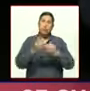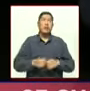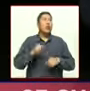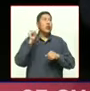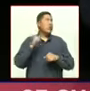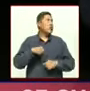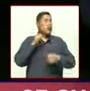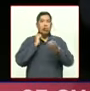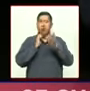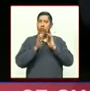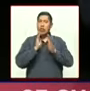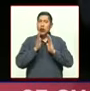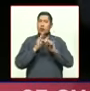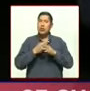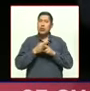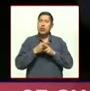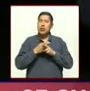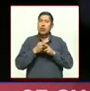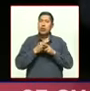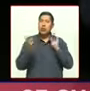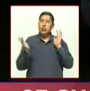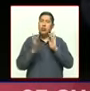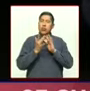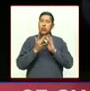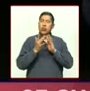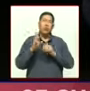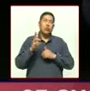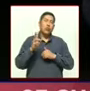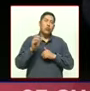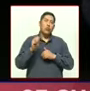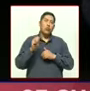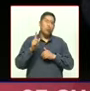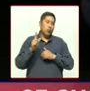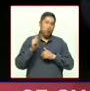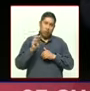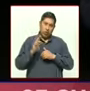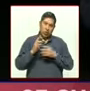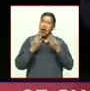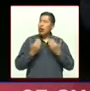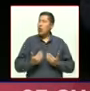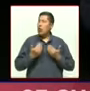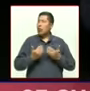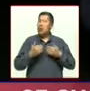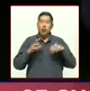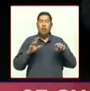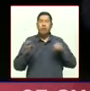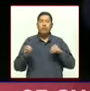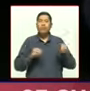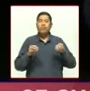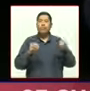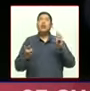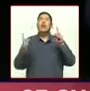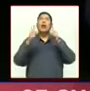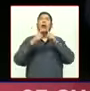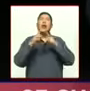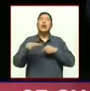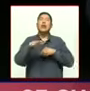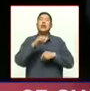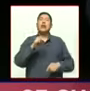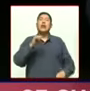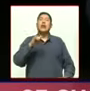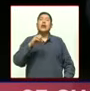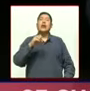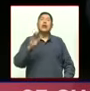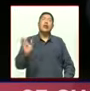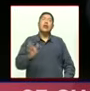Bueno, vamos a arrancar rápidamente con nuestra unidad móvil, nuestro compañero Walter Ocio, que se encuentra en esta movilización que ya llegó hasta la localidad de